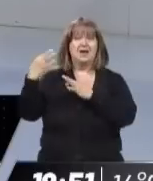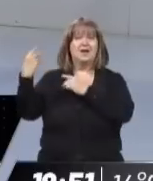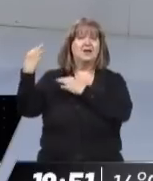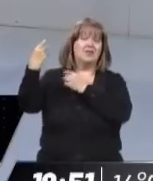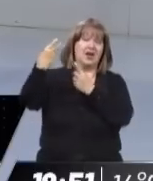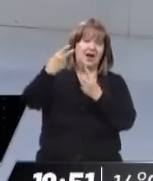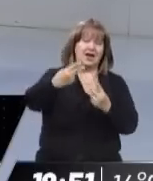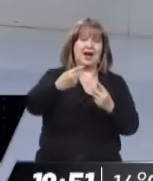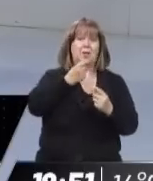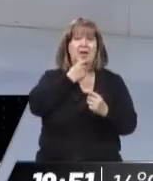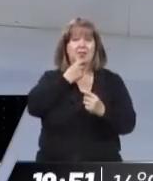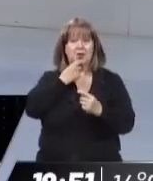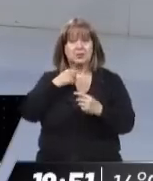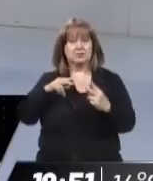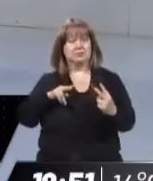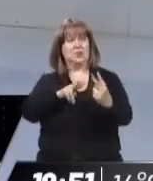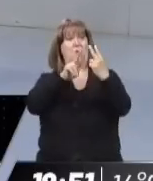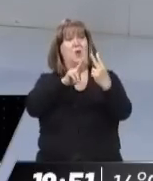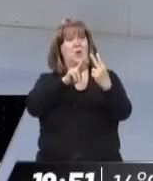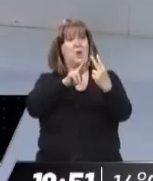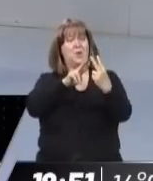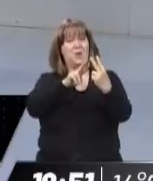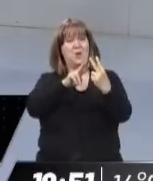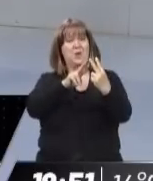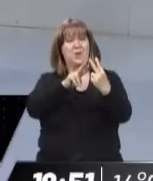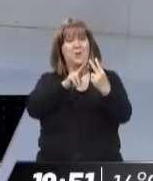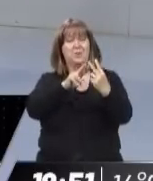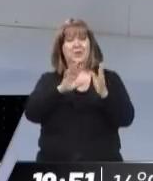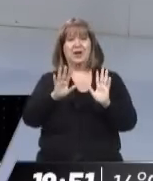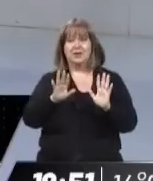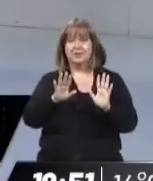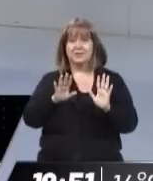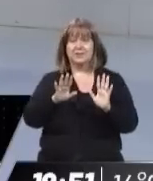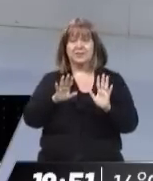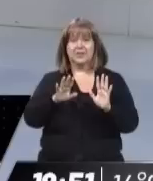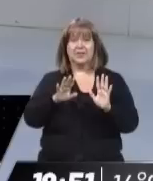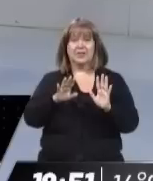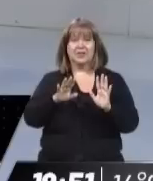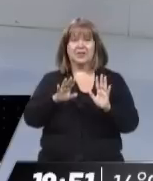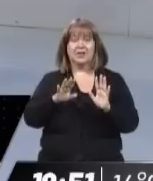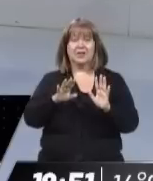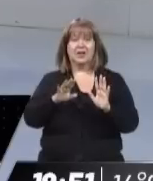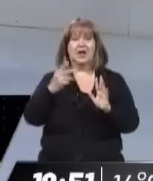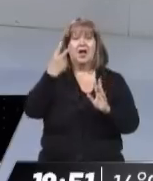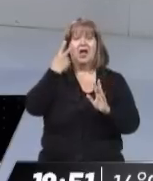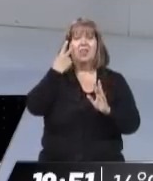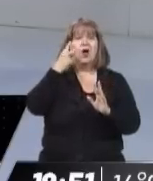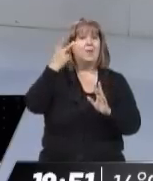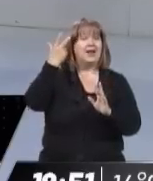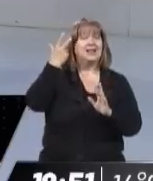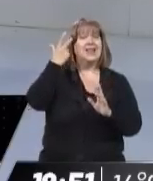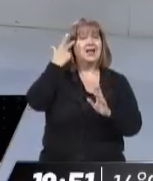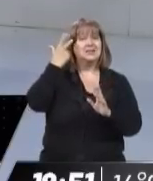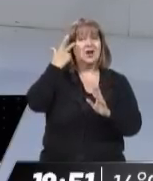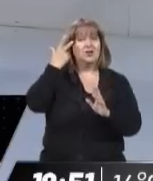se encuentra con ella y de allí. ¿Desde el 2000 estaban? No. Ah, en el 2018 se casan. En el 2018 se encuentran y después